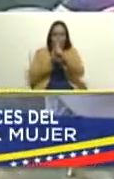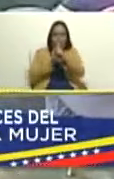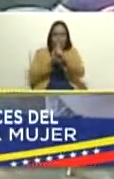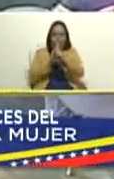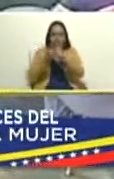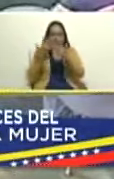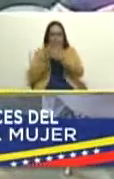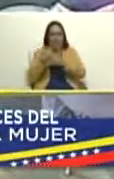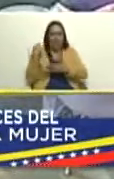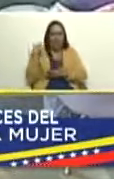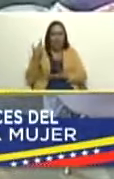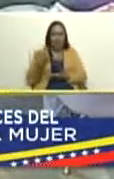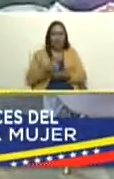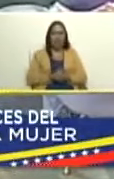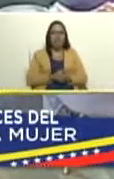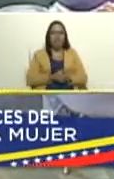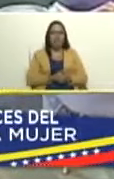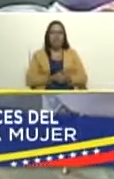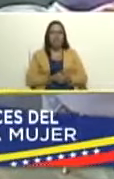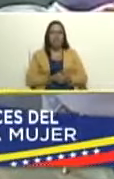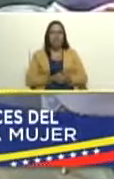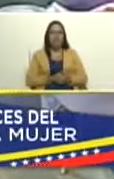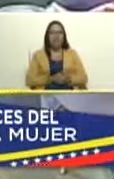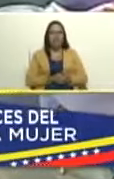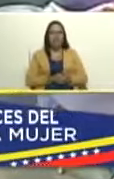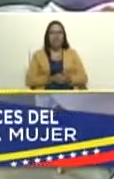Ponte, pero tampoco me tape,